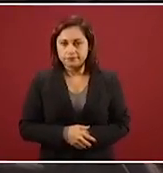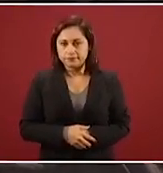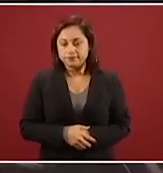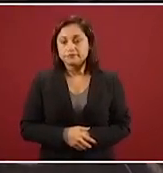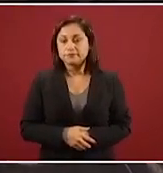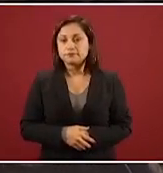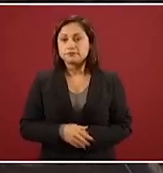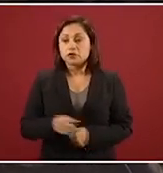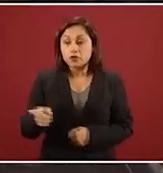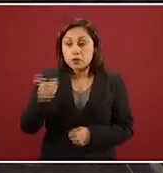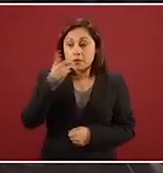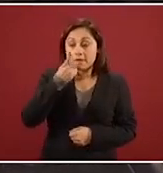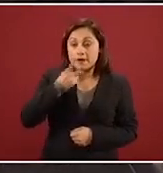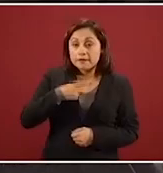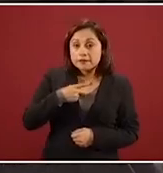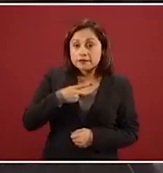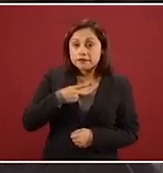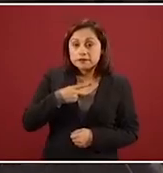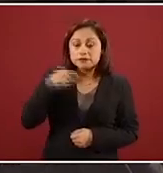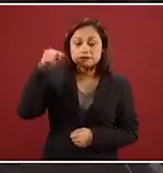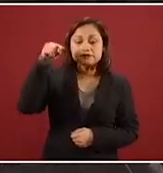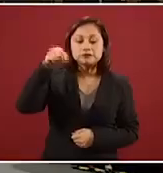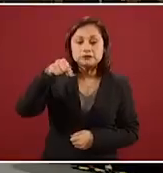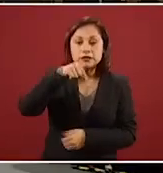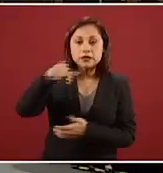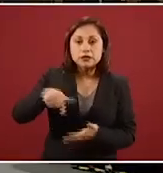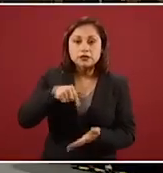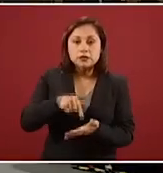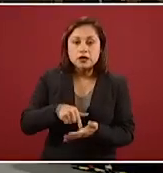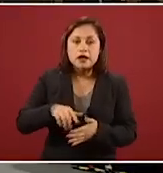repito, y mal visto.